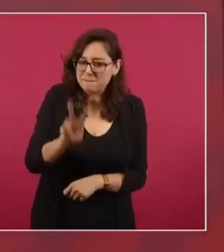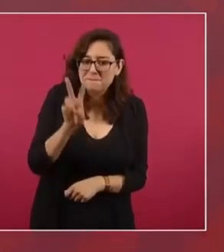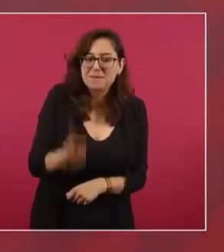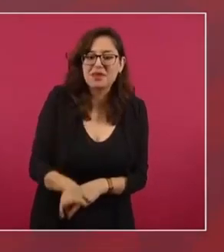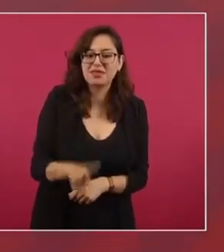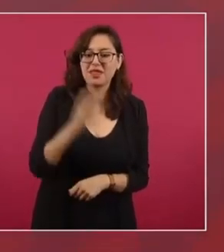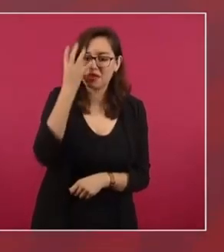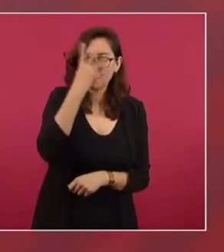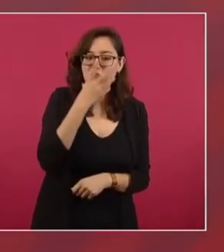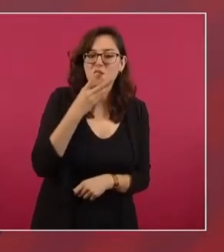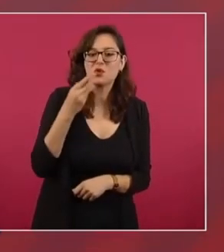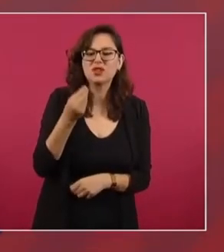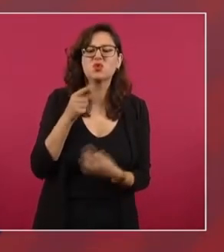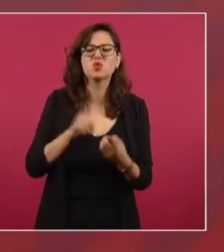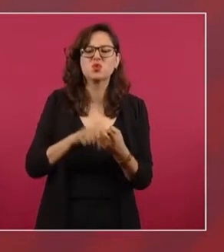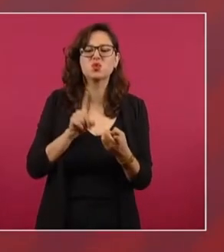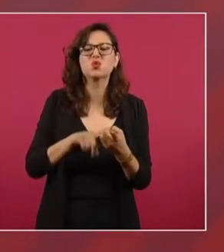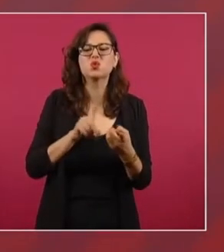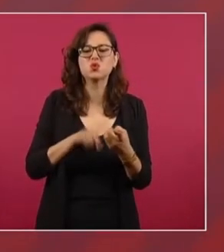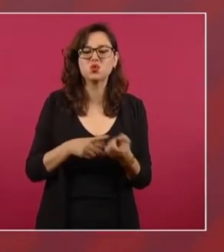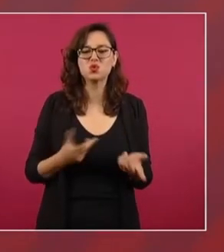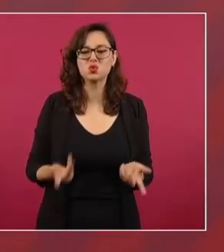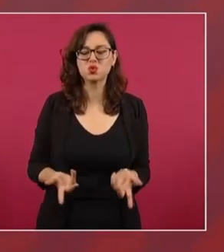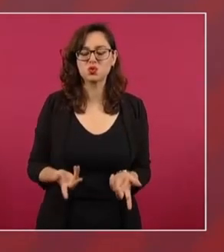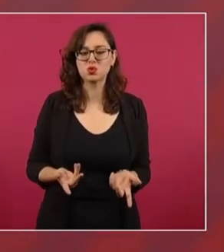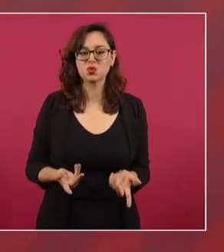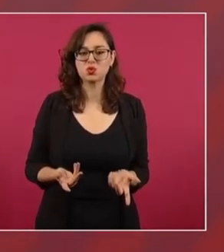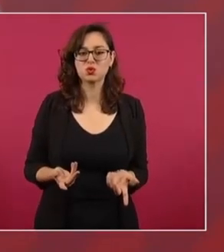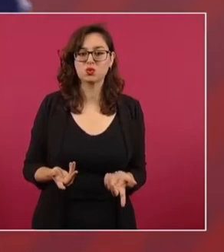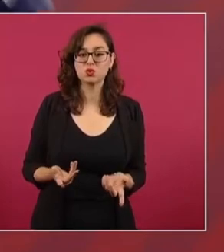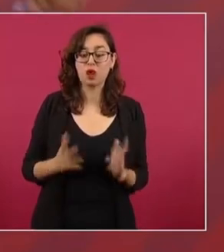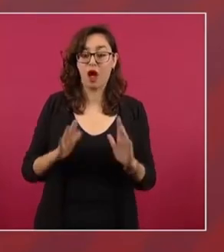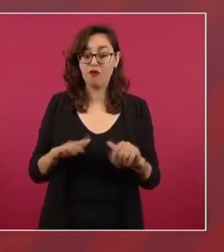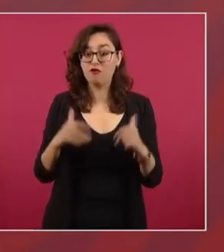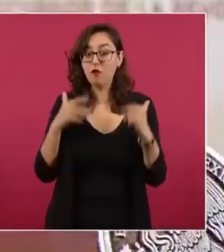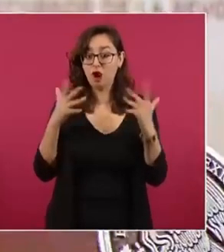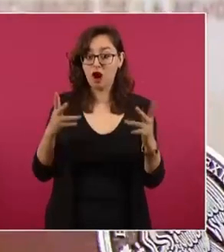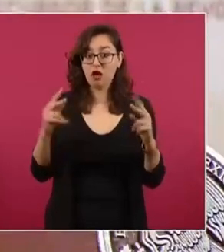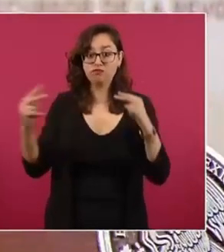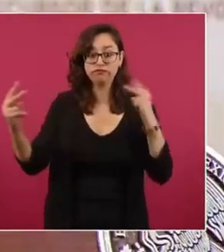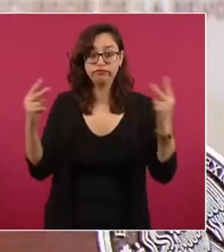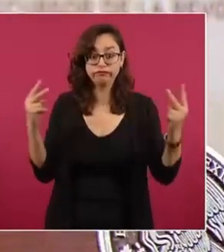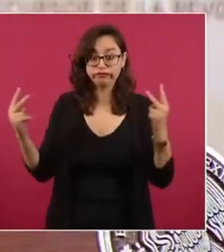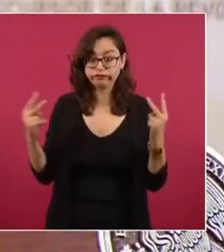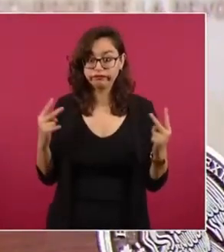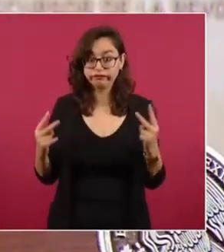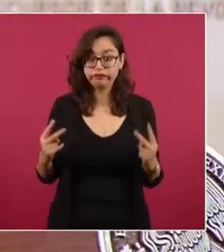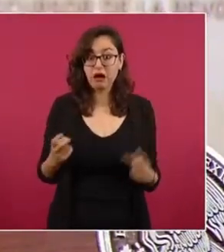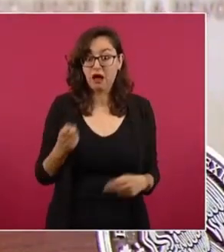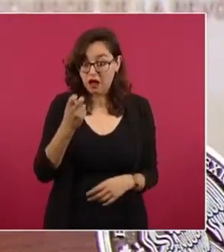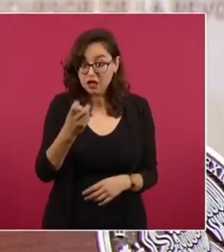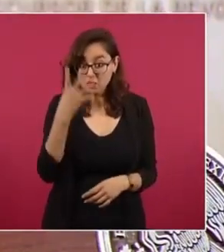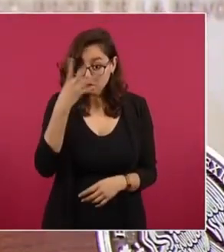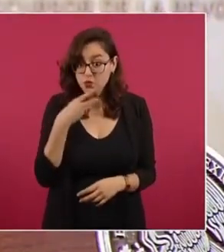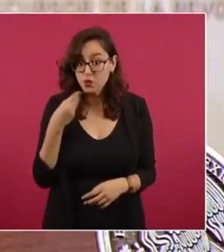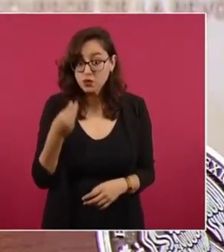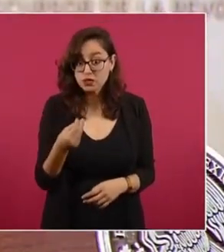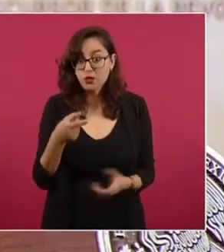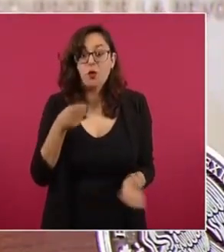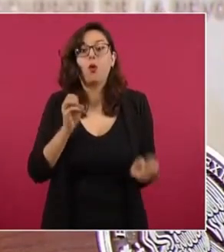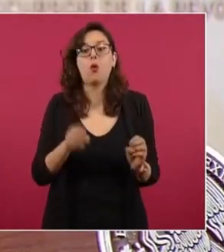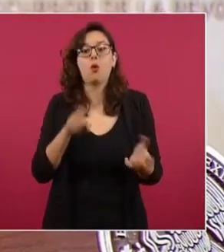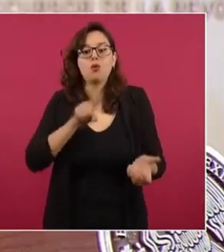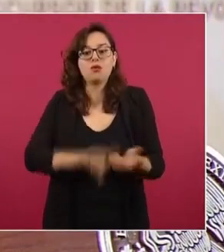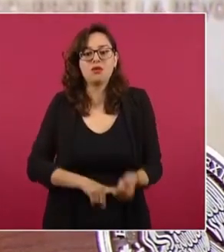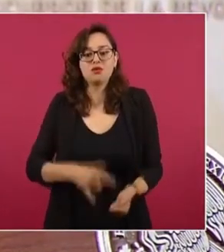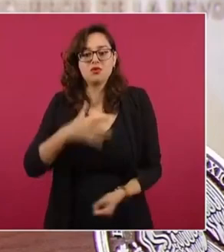la belleza? ¿Sí? ¿En lo externo? ¿Sí? ¿O adentro,